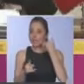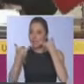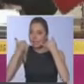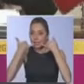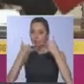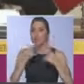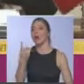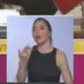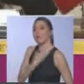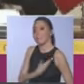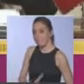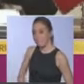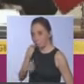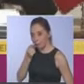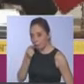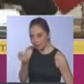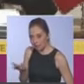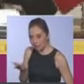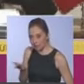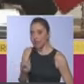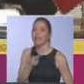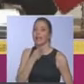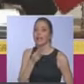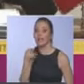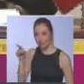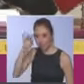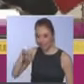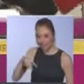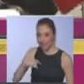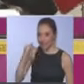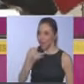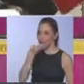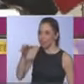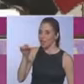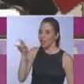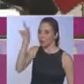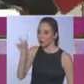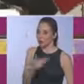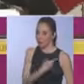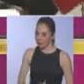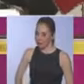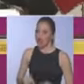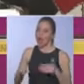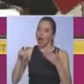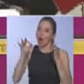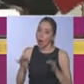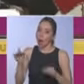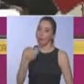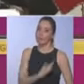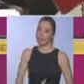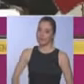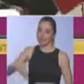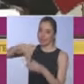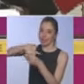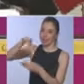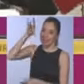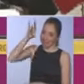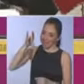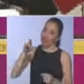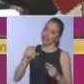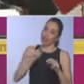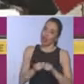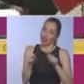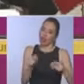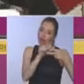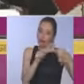El teléfono, lo escuchamos. Presidente, quería llamar, usted sabe que yo siempre le digo presidente, pero ahora en particular es presidente electo además, ¿no?